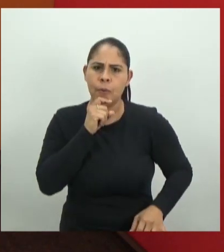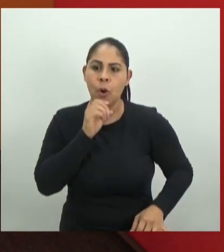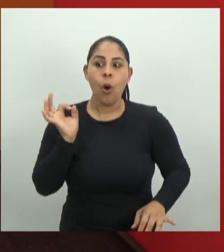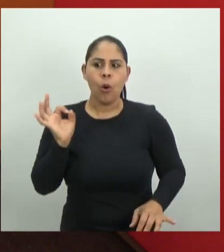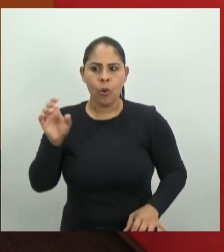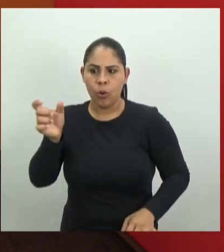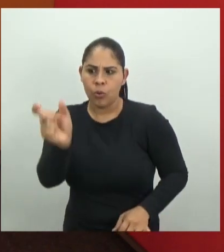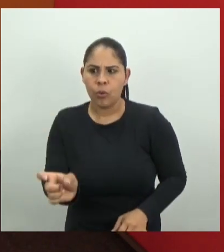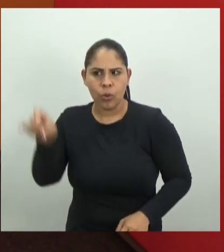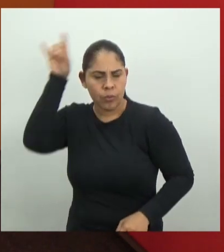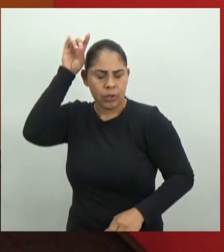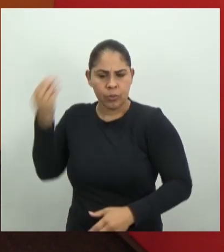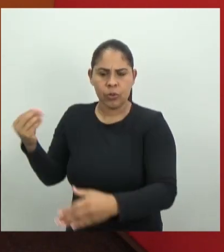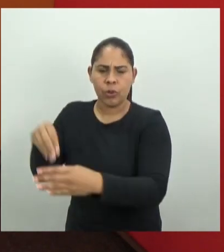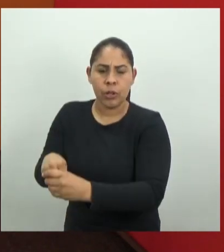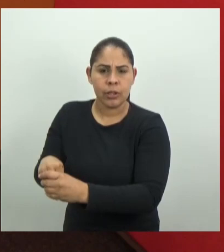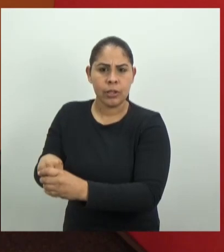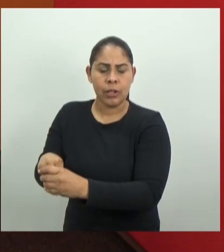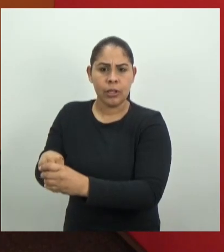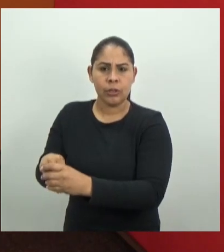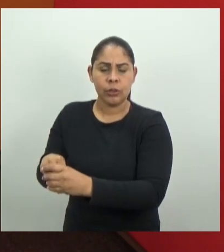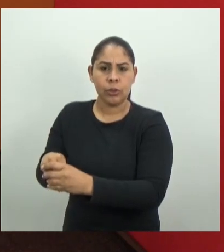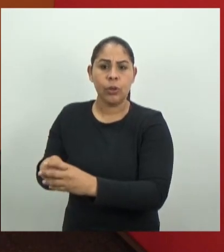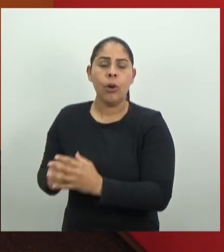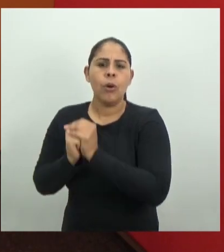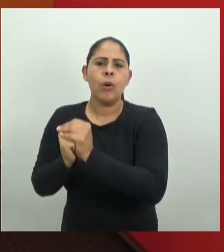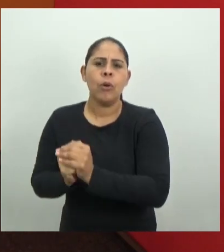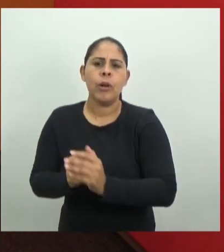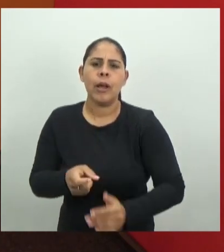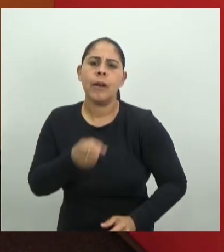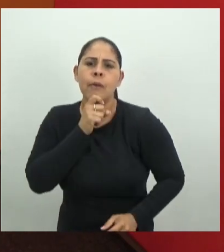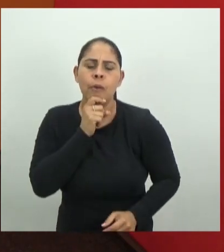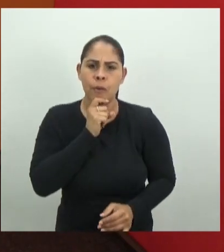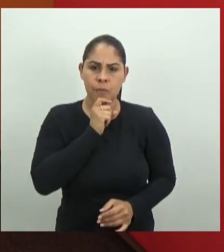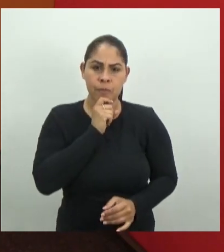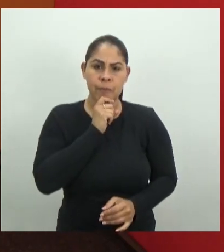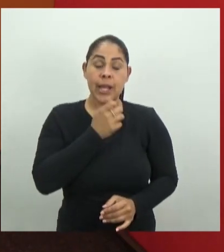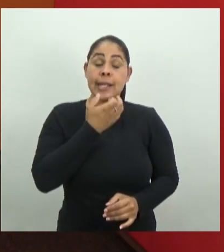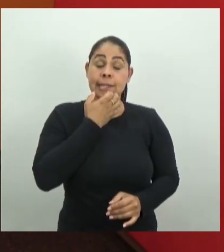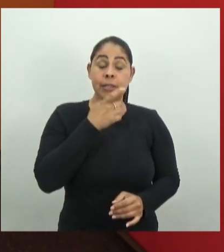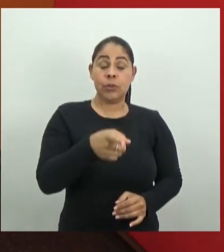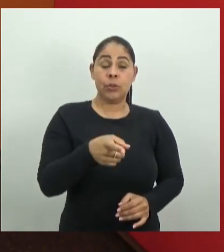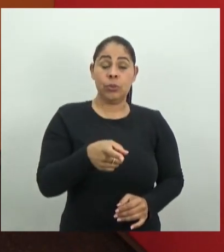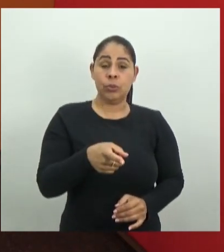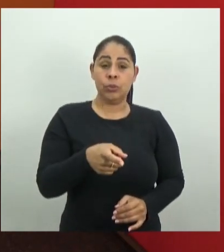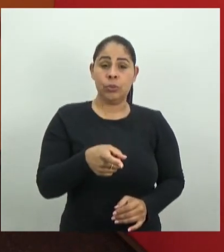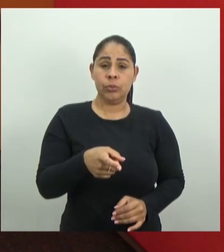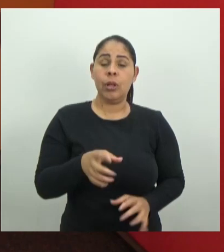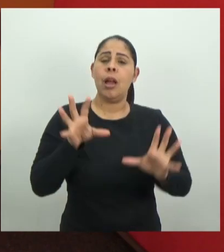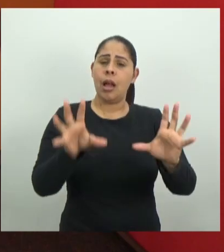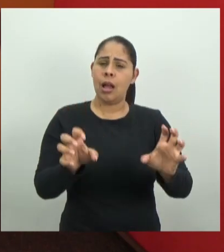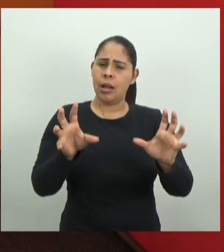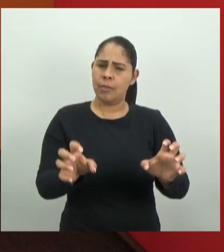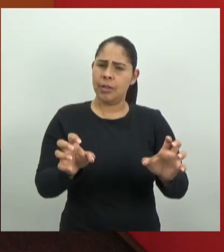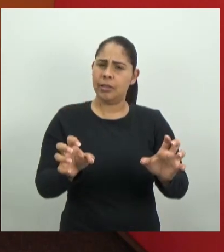poseído. Si tú quieres aprender más, realmente más, voy a dar un seminario completamente